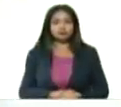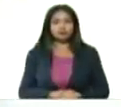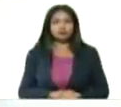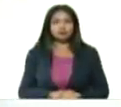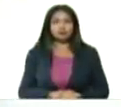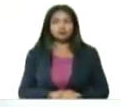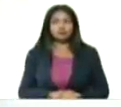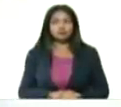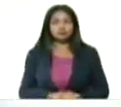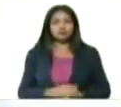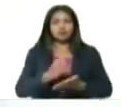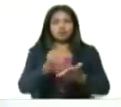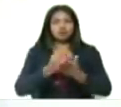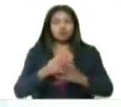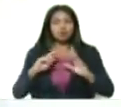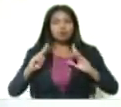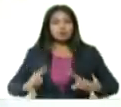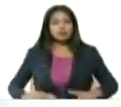Ayudas humanitarias